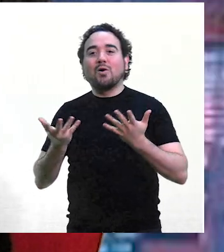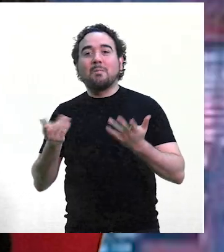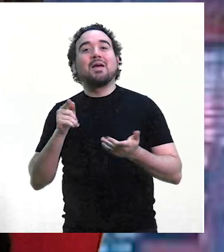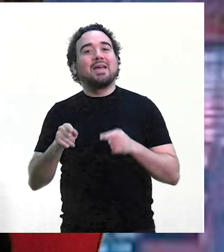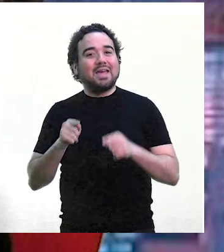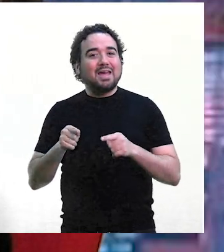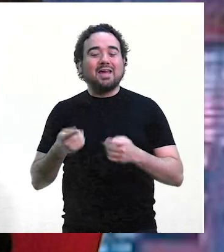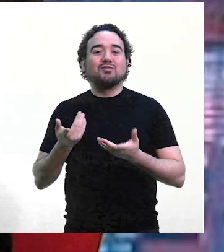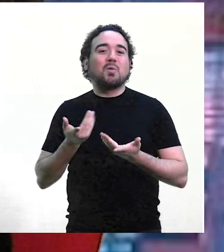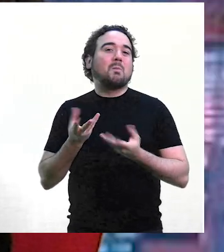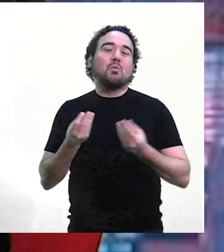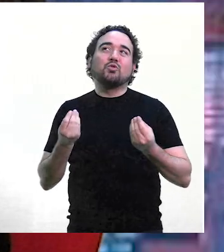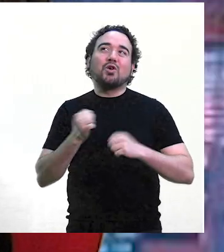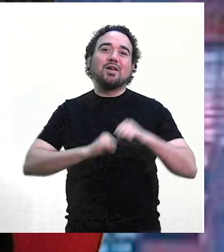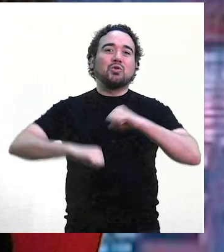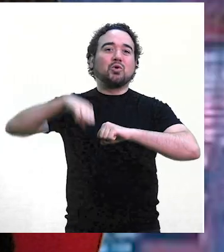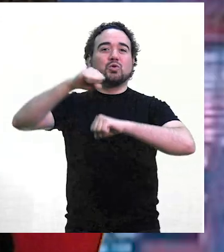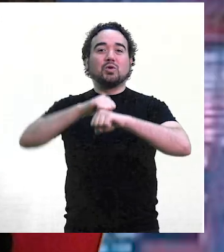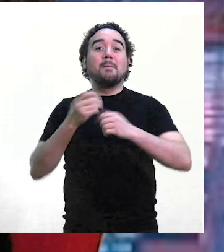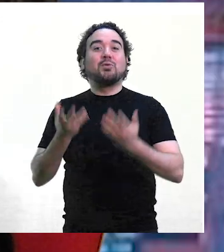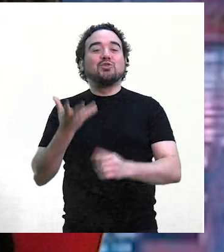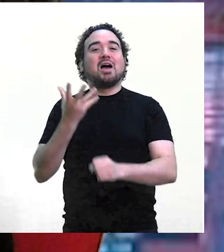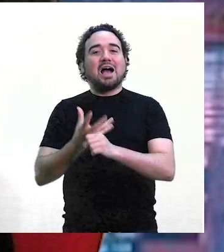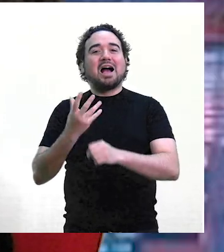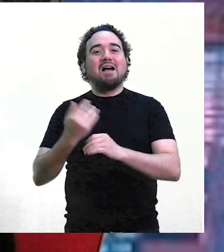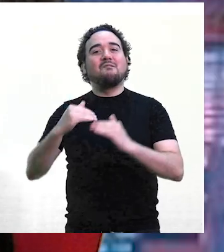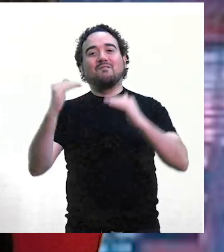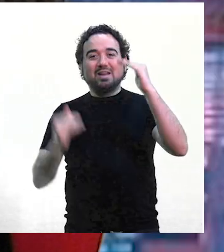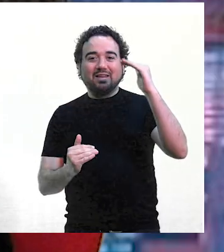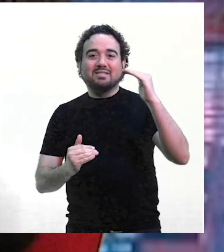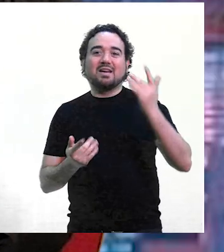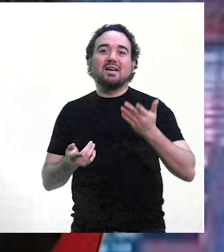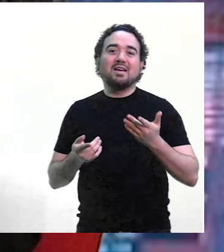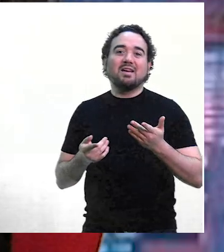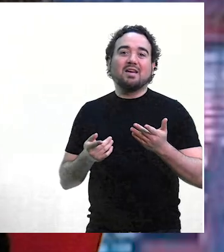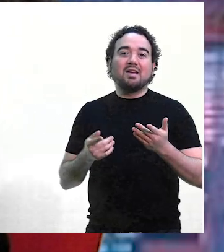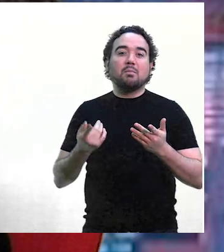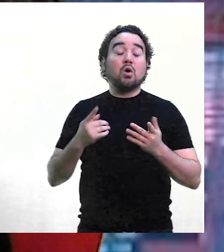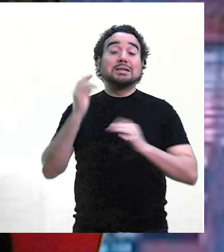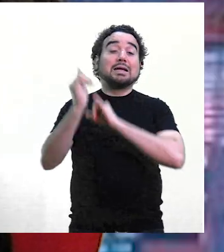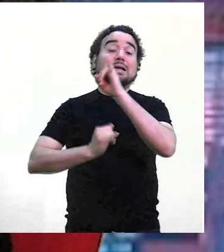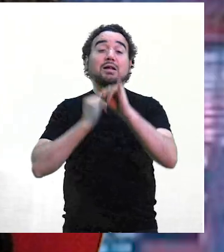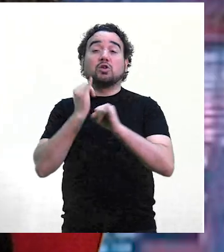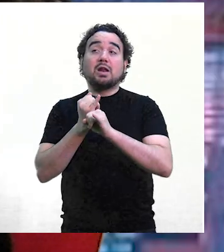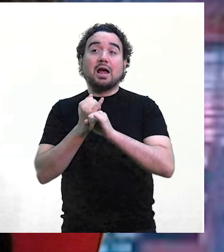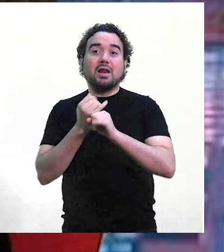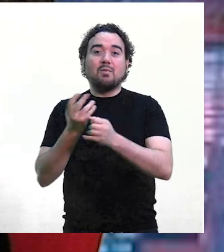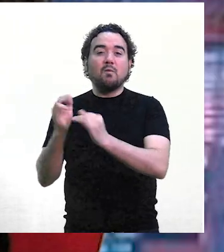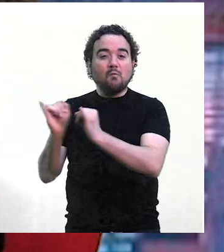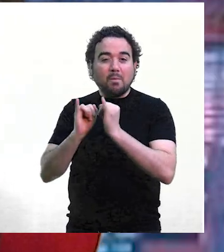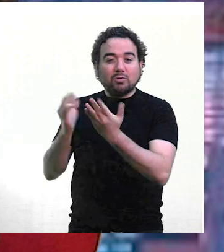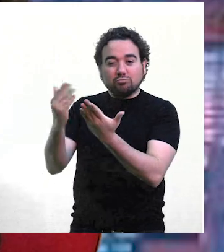cancha es algo que claro, que es algo muy estructural, y que creo por lo mismo hay una brecha. Los últimos datos de estas